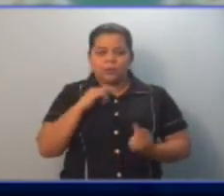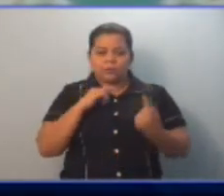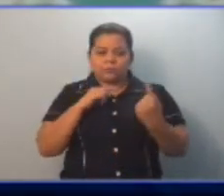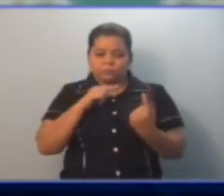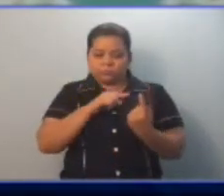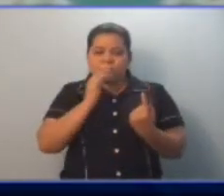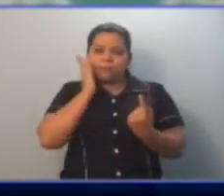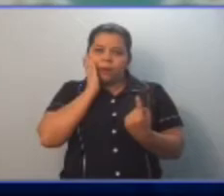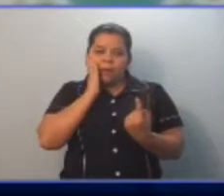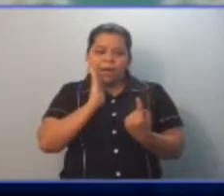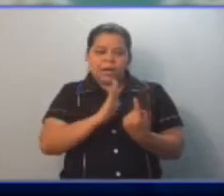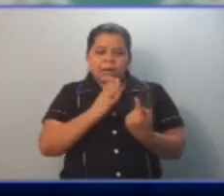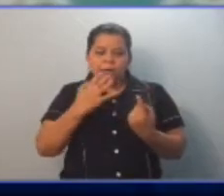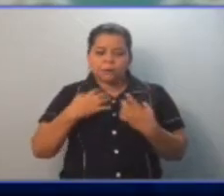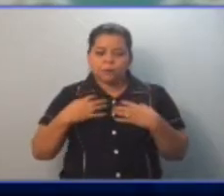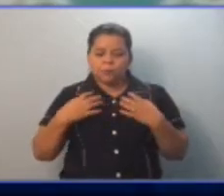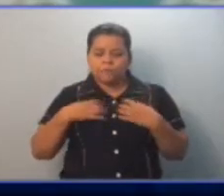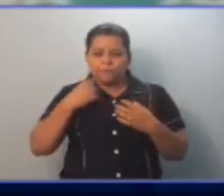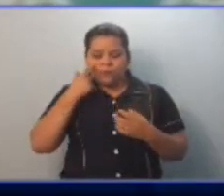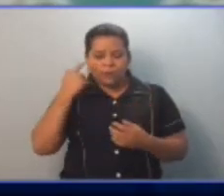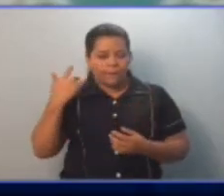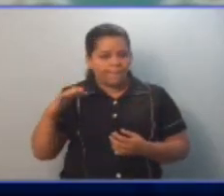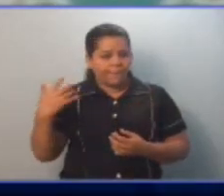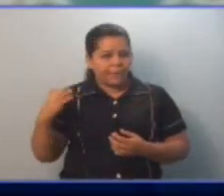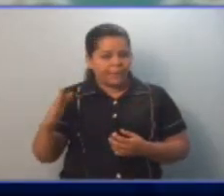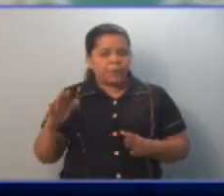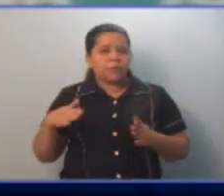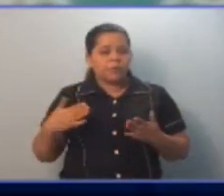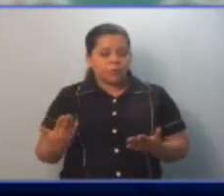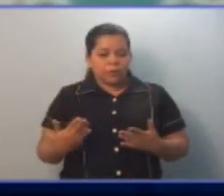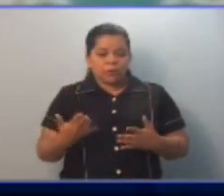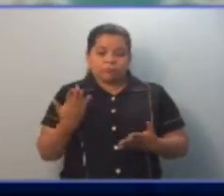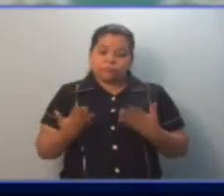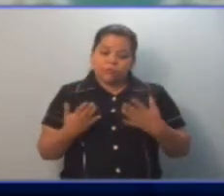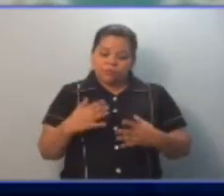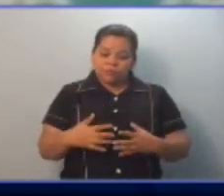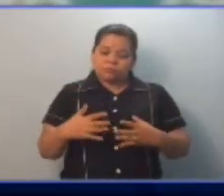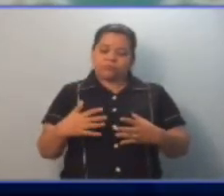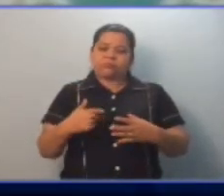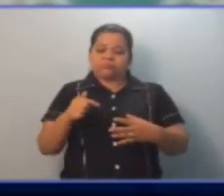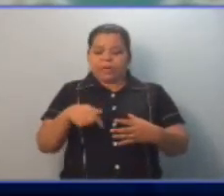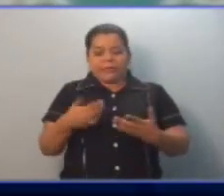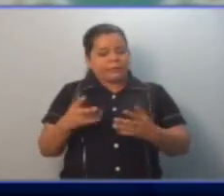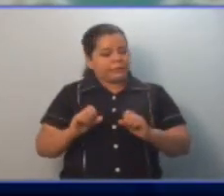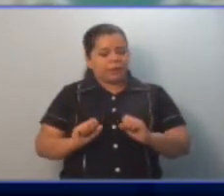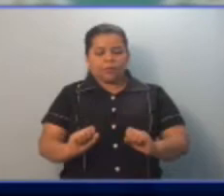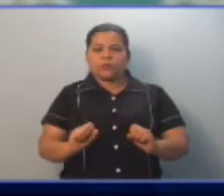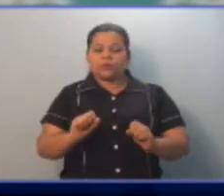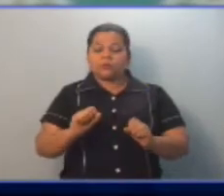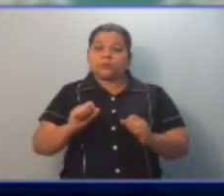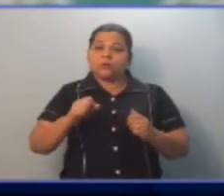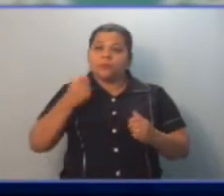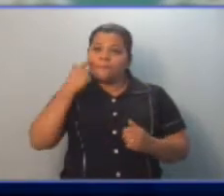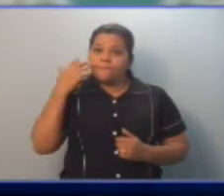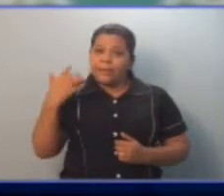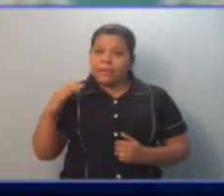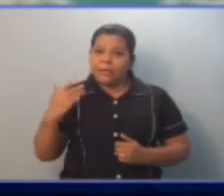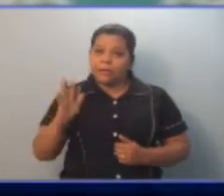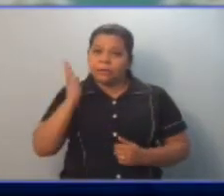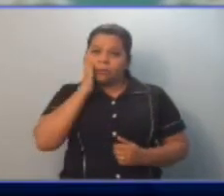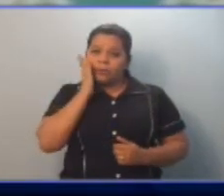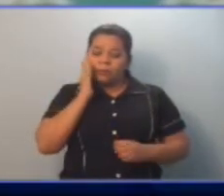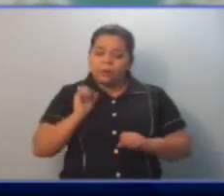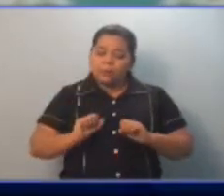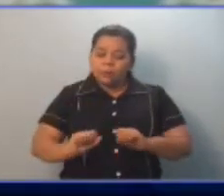pone su vida en peligro por el desarrollo de un embarazo, esto se convierte en un tema